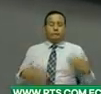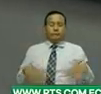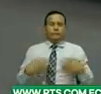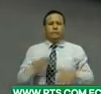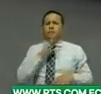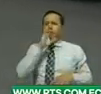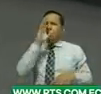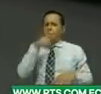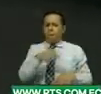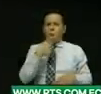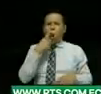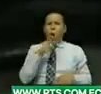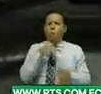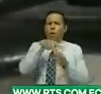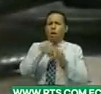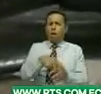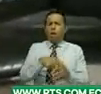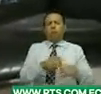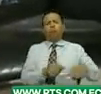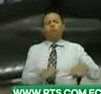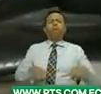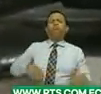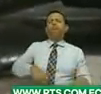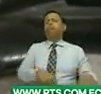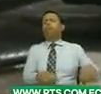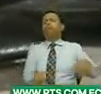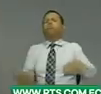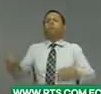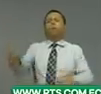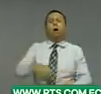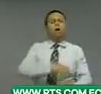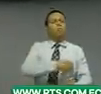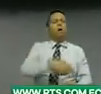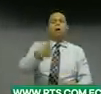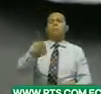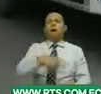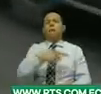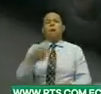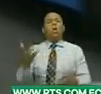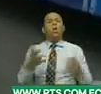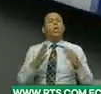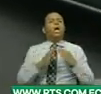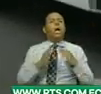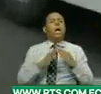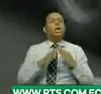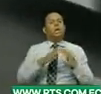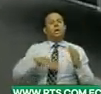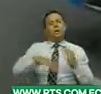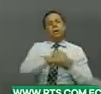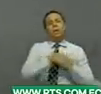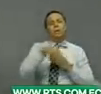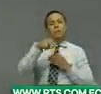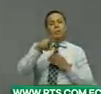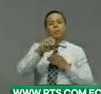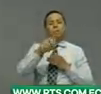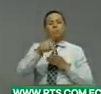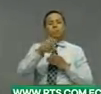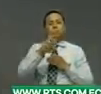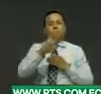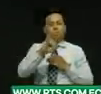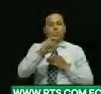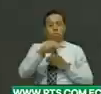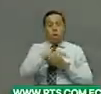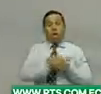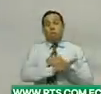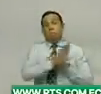lo llevaba a todas partes. Esa mañana salió desde su domicilio en la Nueva Prosperina y se dirigía hasta su lugar de trabajo en el sur de la